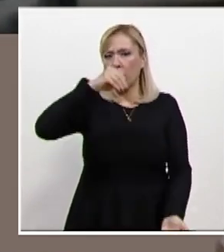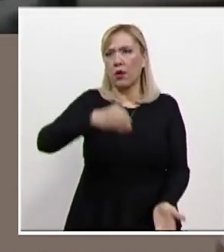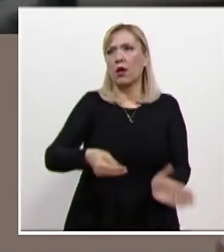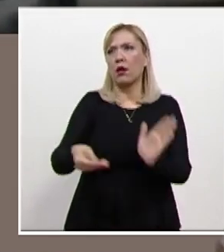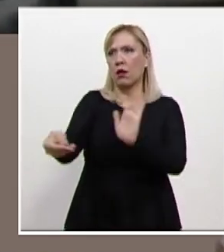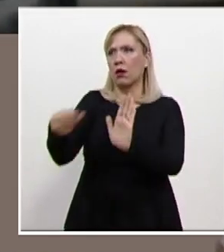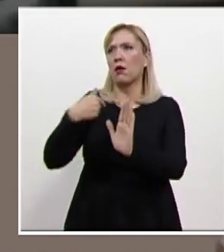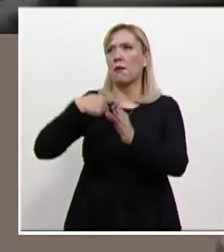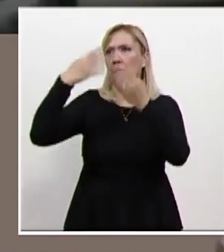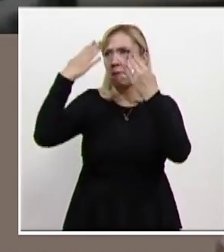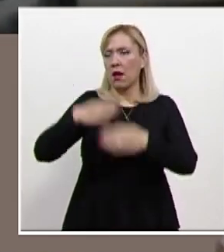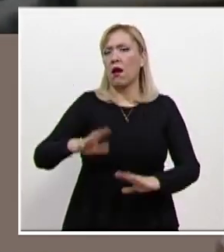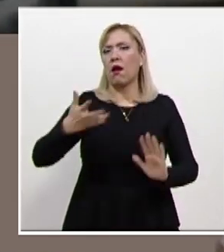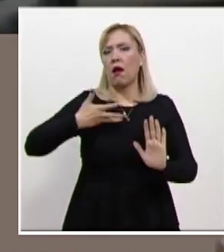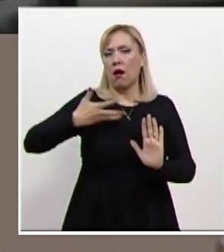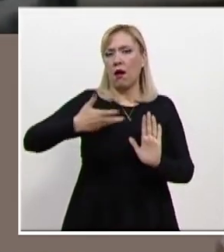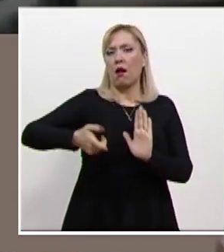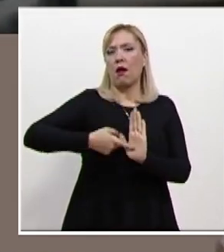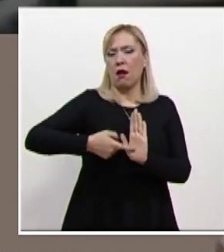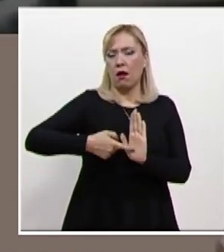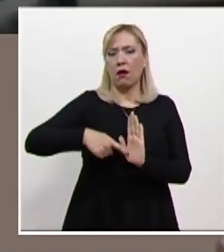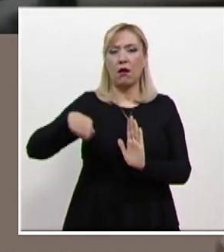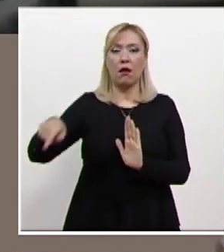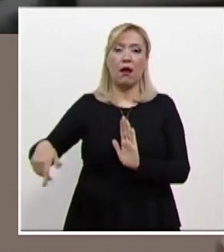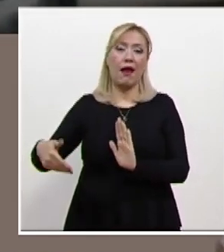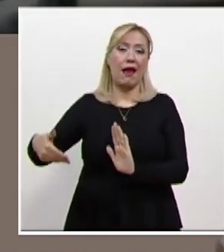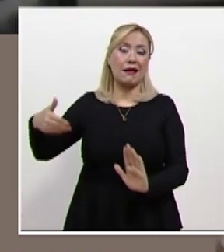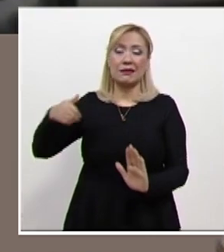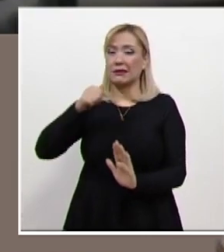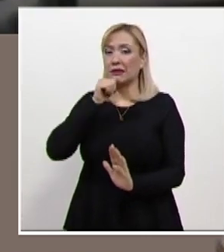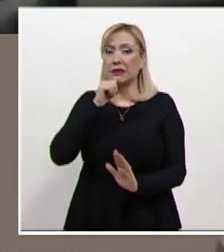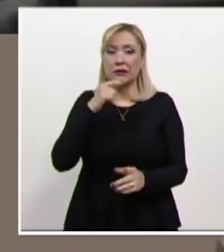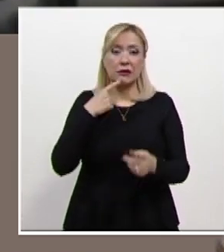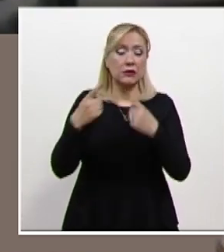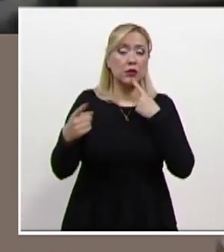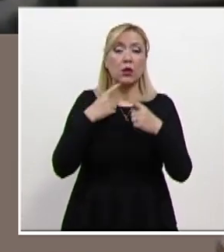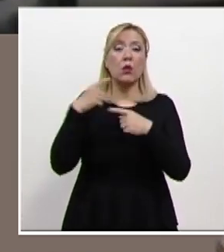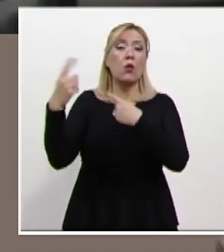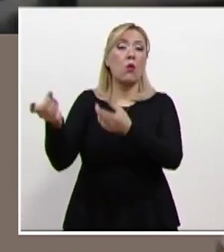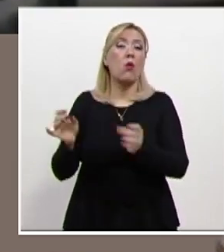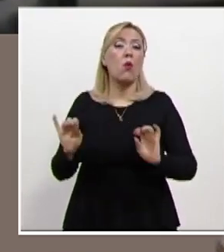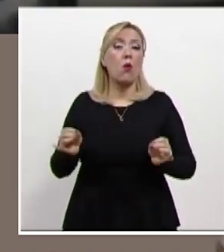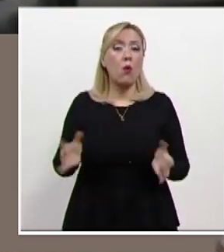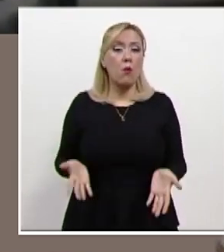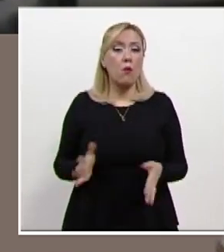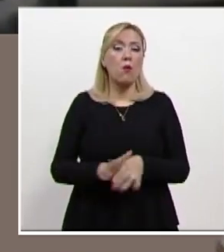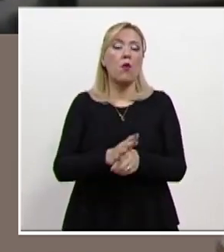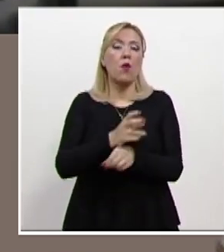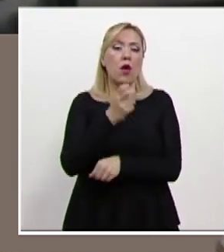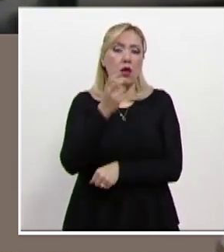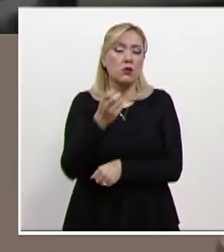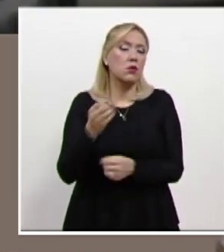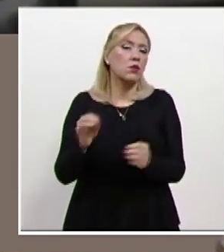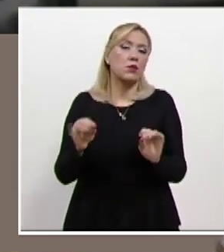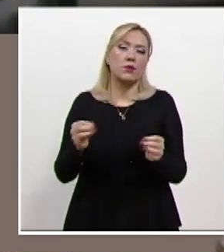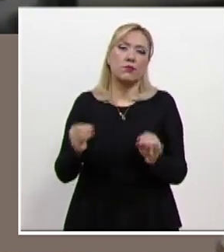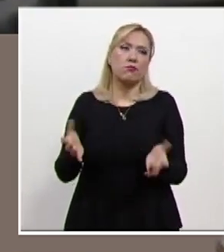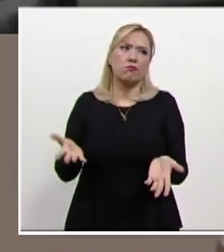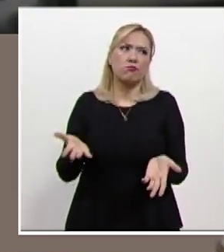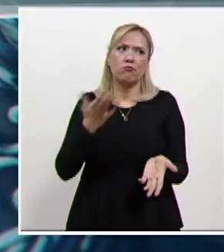apertura de cuenta bancaria antes de que el Consejo General resolviera y la parte actora no lo hizo, es evidente que no recibió un trato